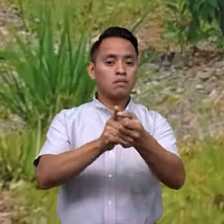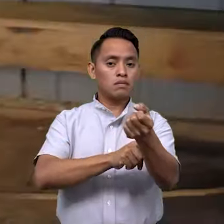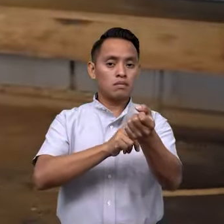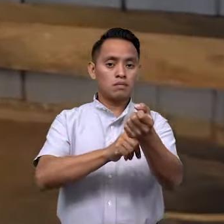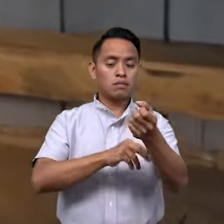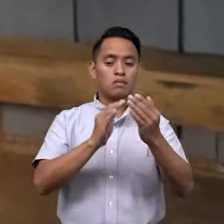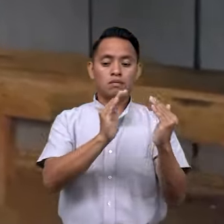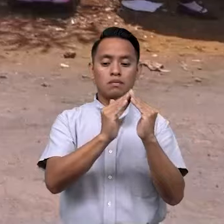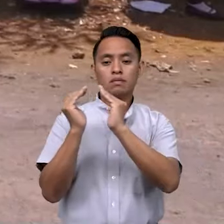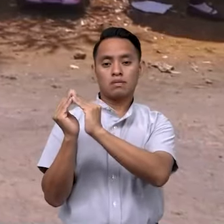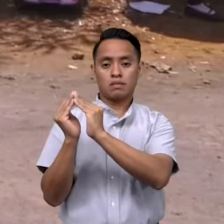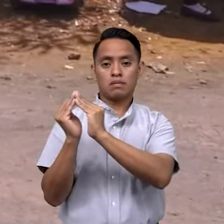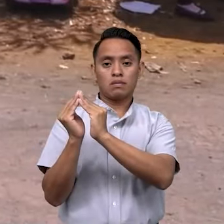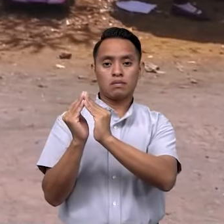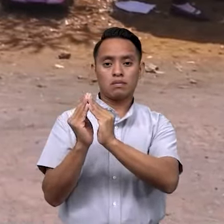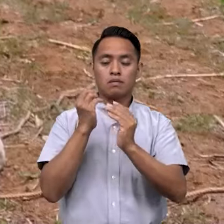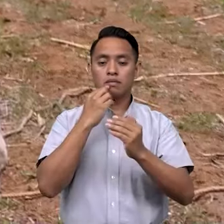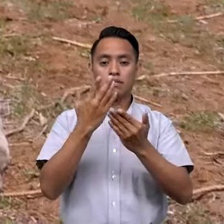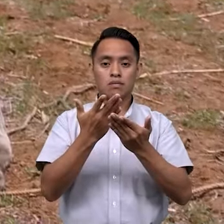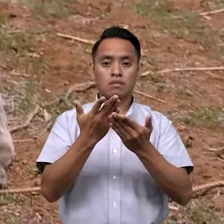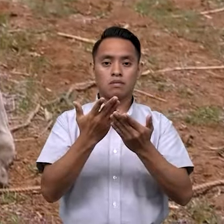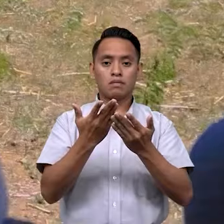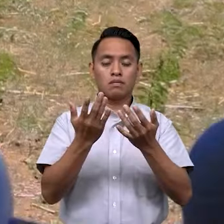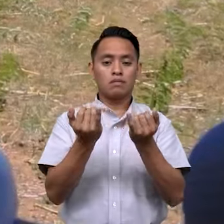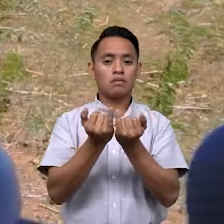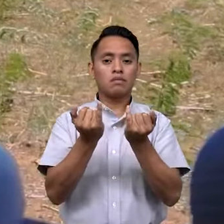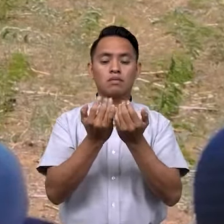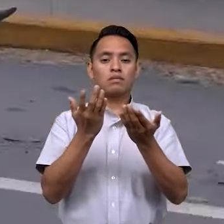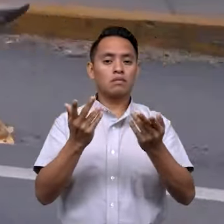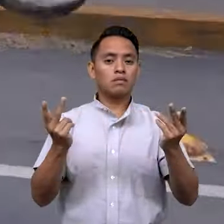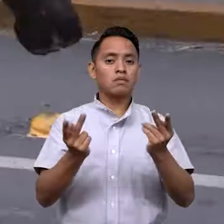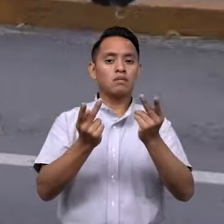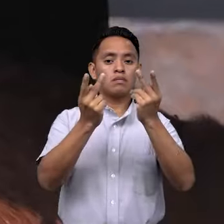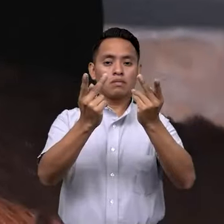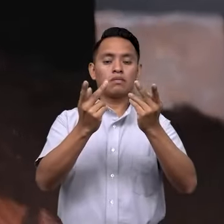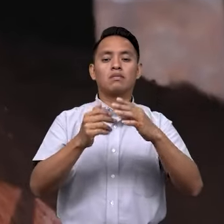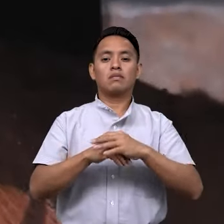hermanos, vecinos y, por qué no, nuestros medios de vida.